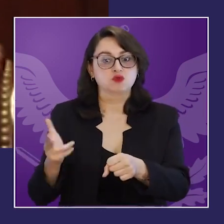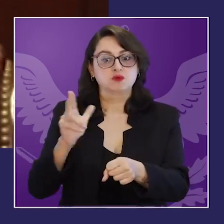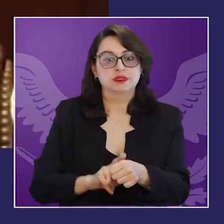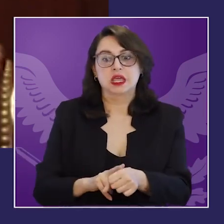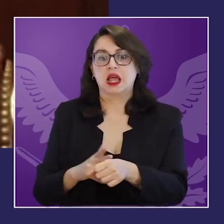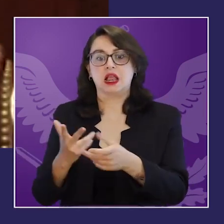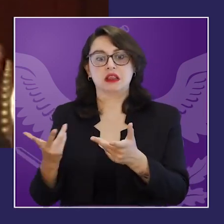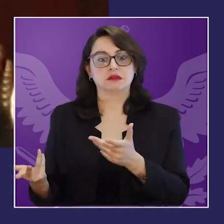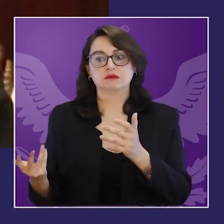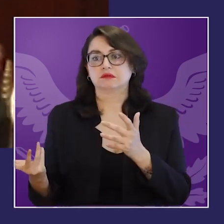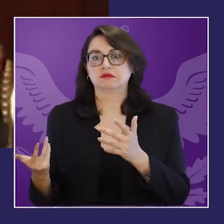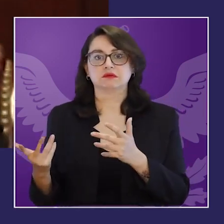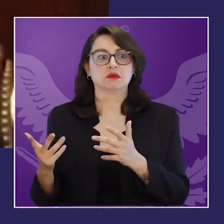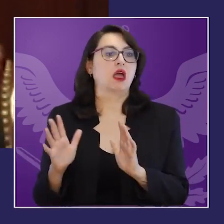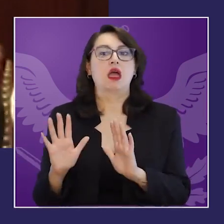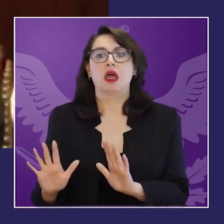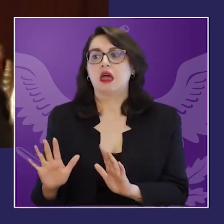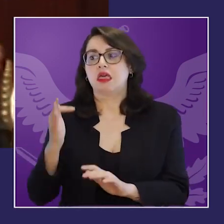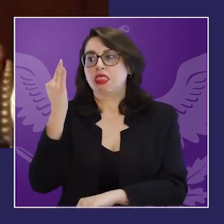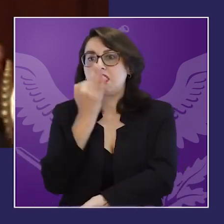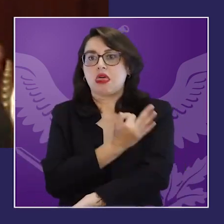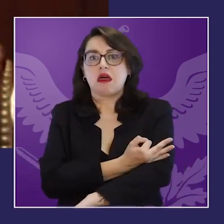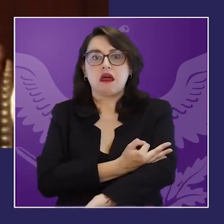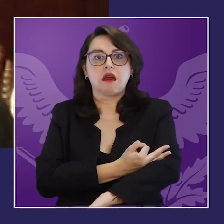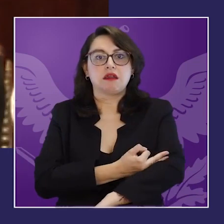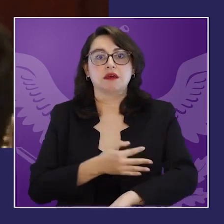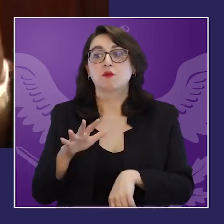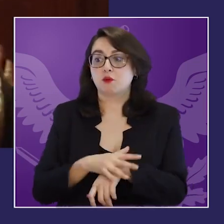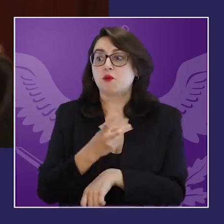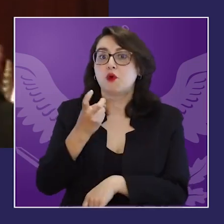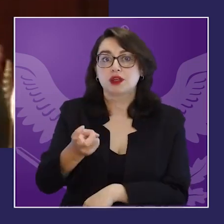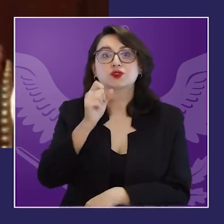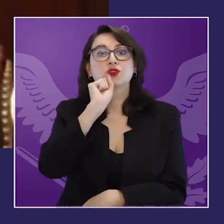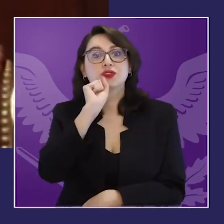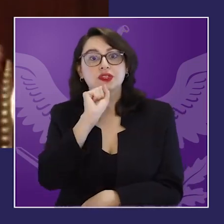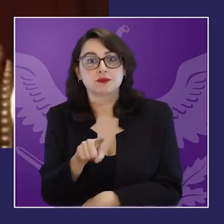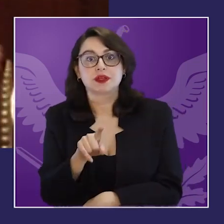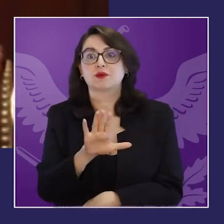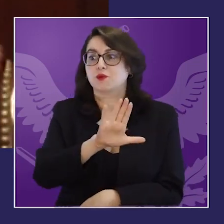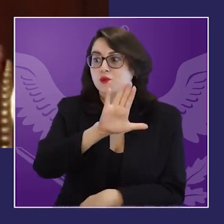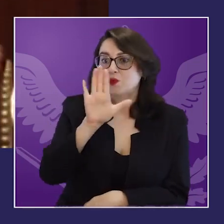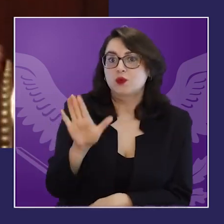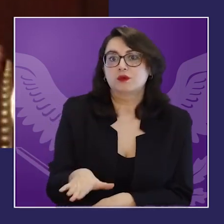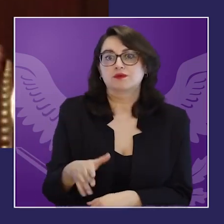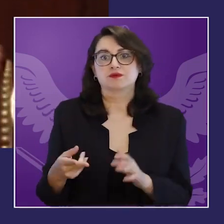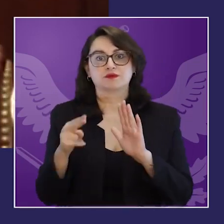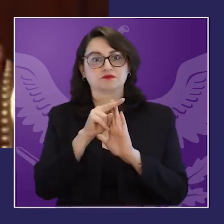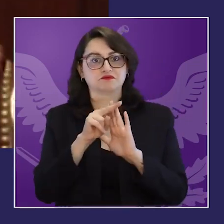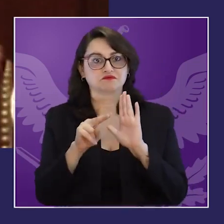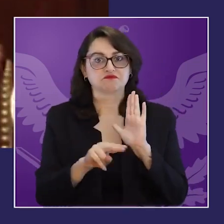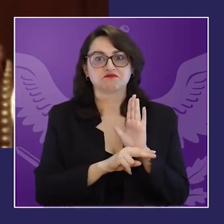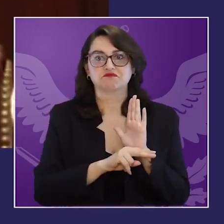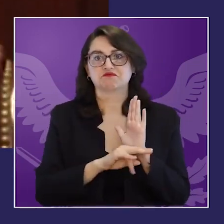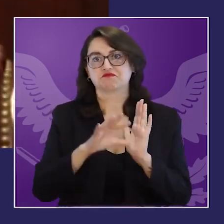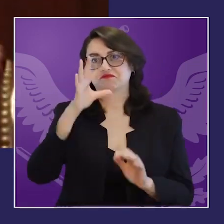los actos que más se nombró, cómo se llevó al hospital donde llevan a las pobres y no a cualquier hospital que quedaba cerca, cómo la atención fue tardía y